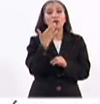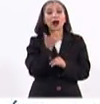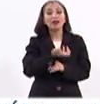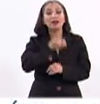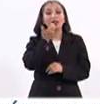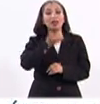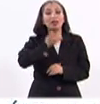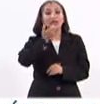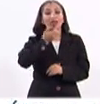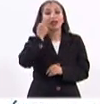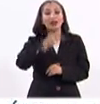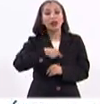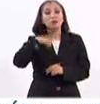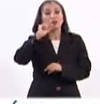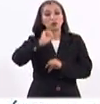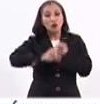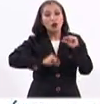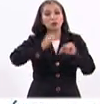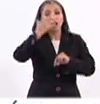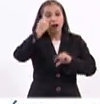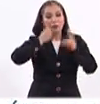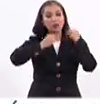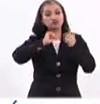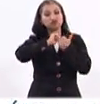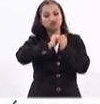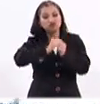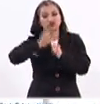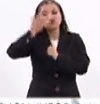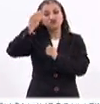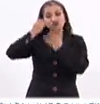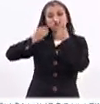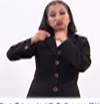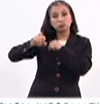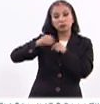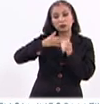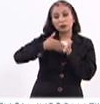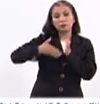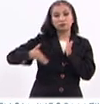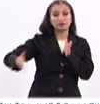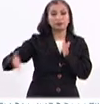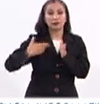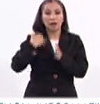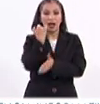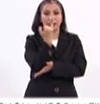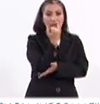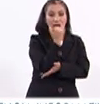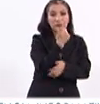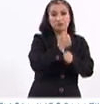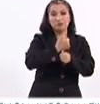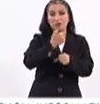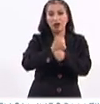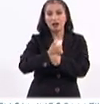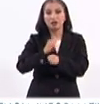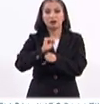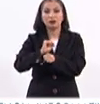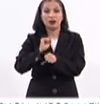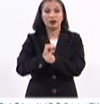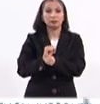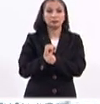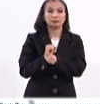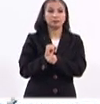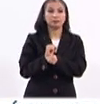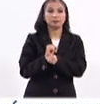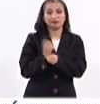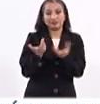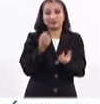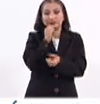hábitos suficientes que se van adquiriendo o que se deberían de adquirir precisamente durante el preescolar, la primaria, la secundaria